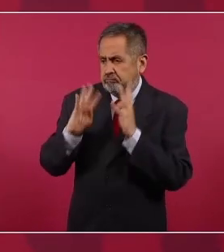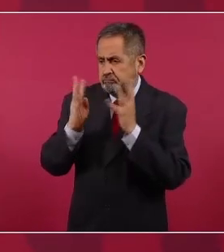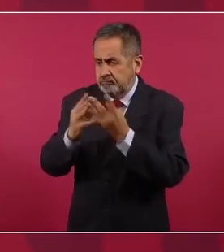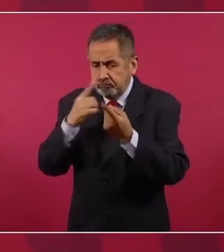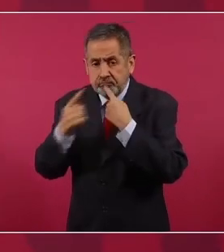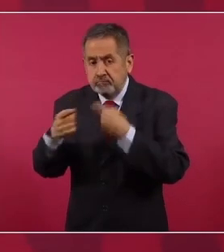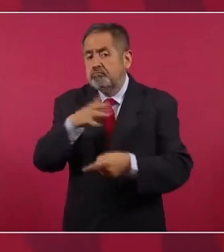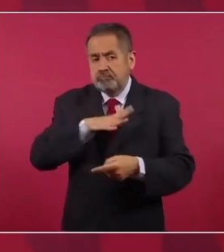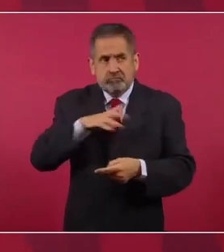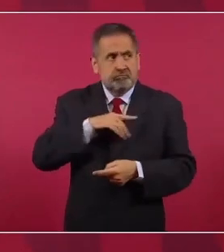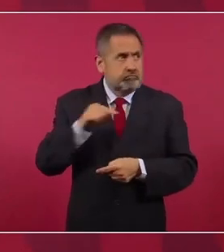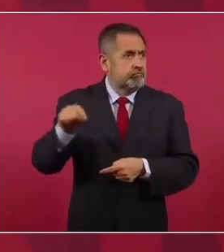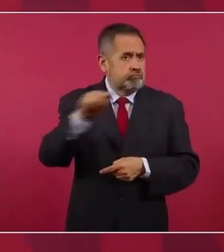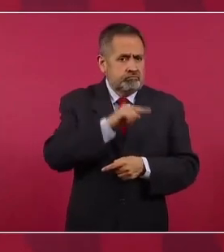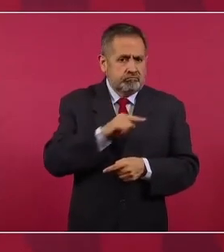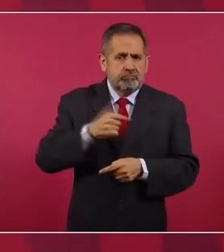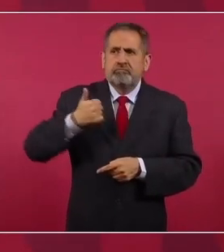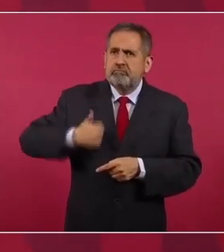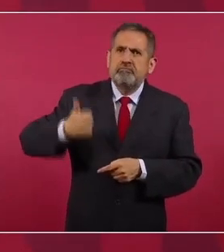Y